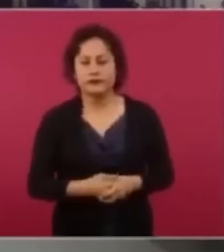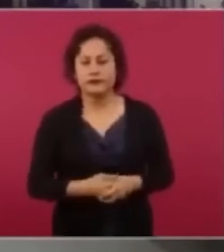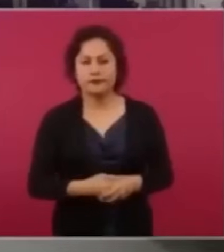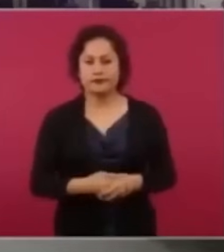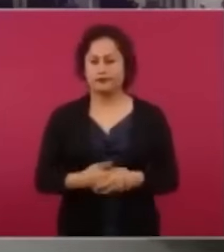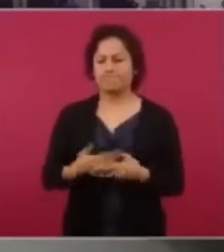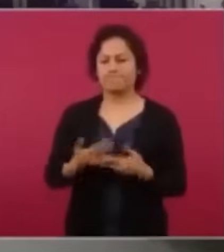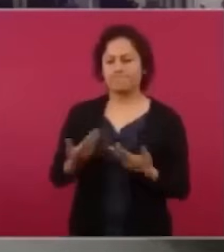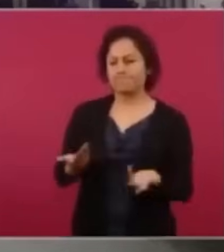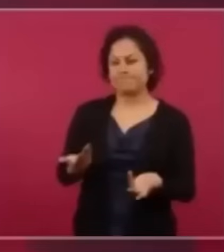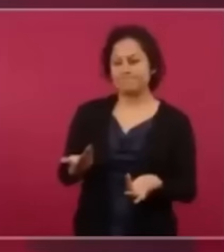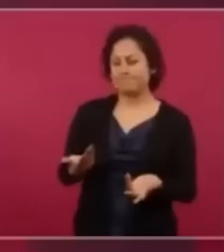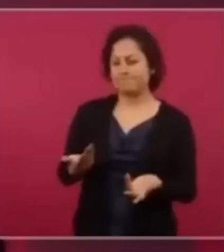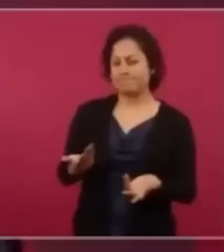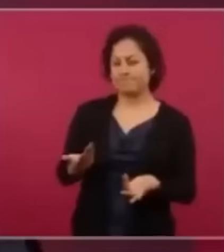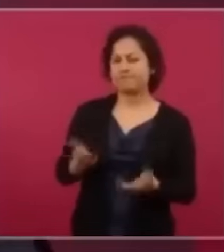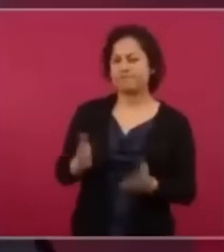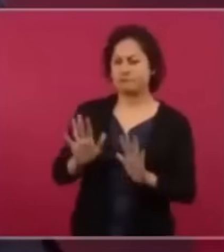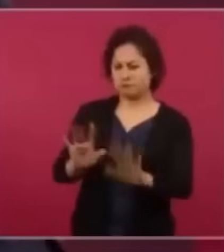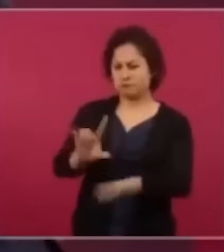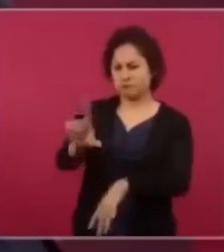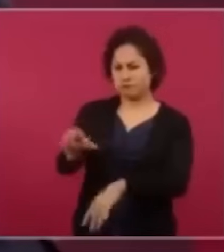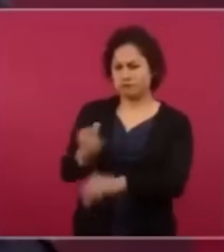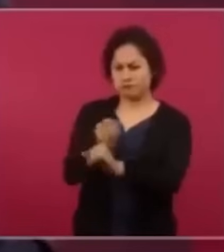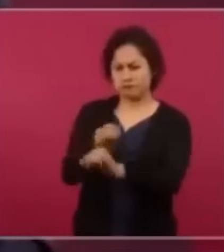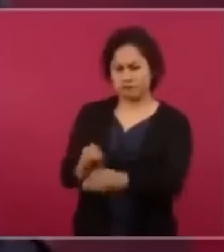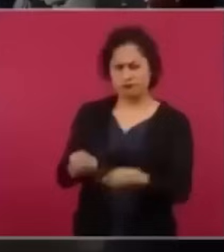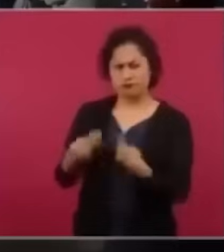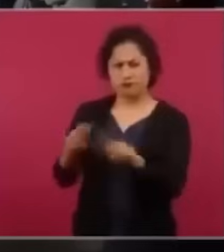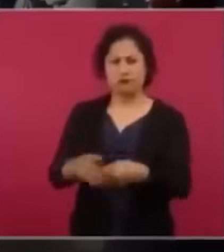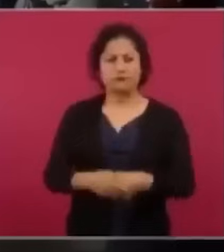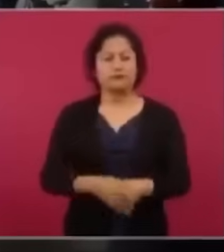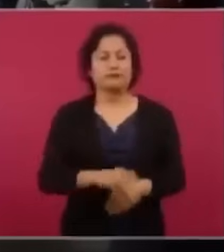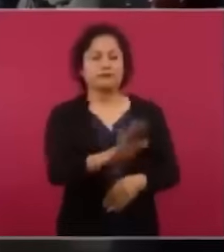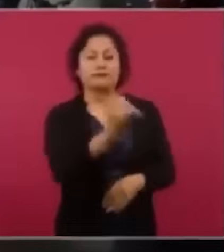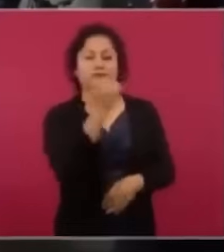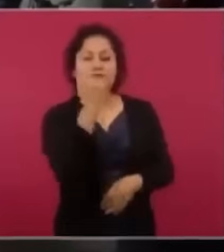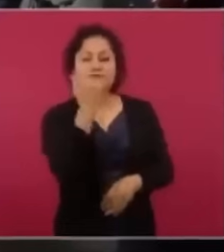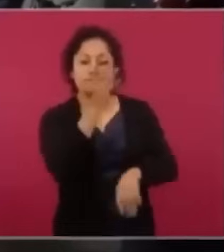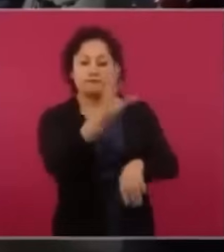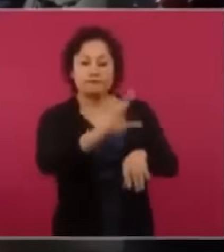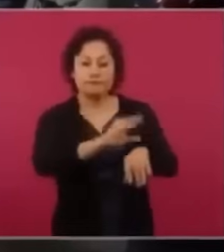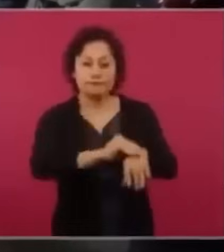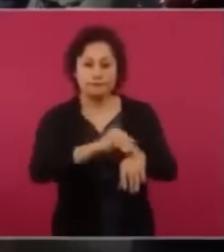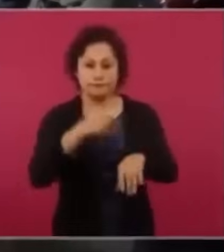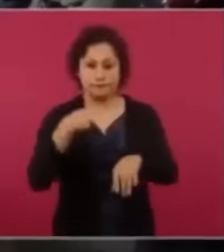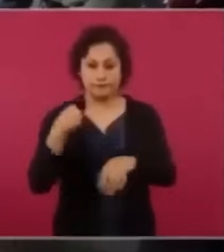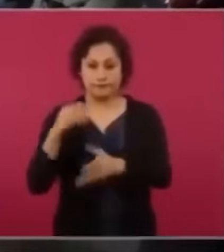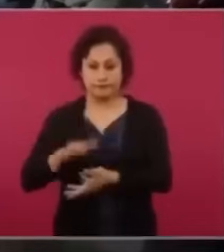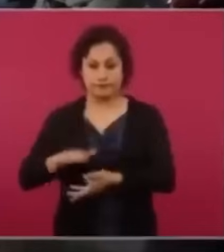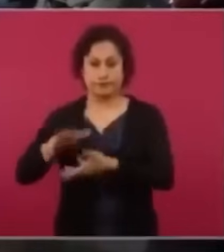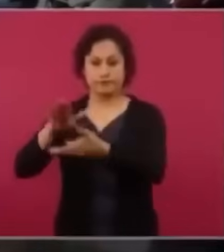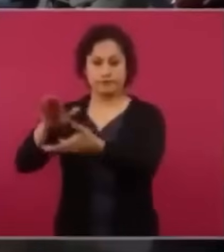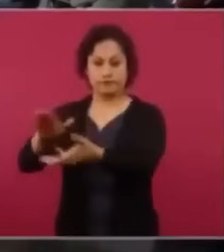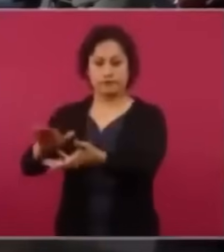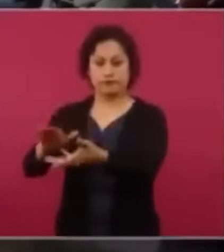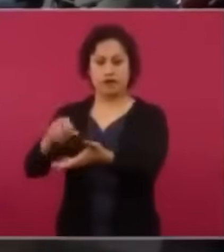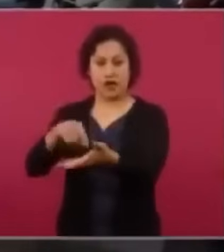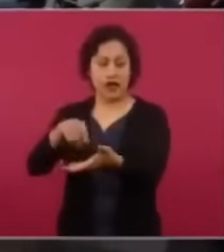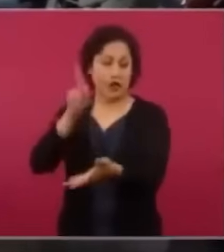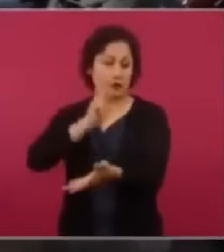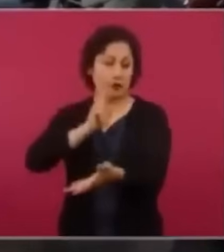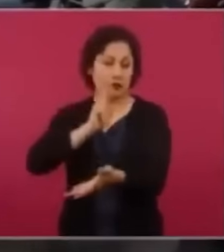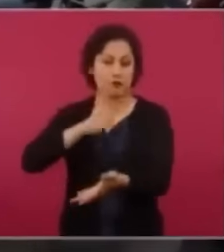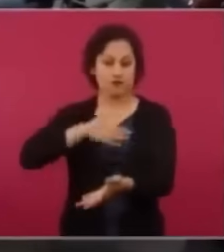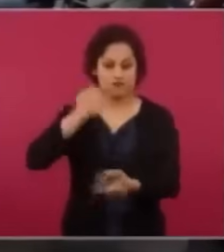Pero pues ya les vamos a informar. Si me permite dejarle las pruebas, no son inventos. Este es